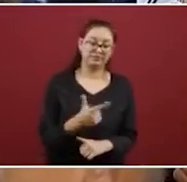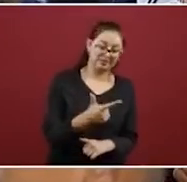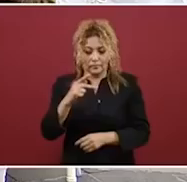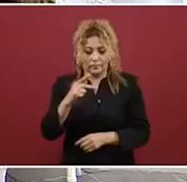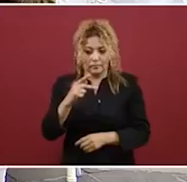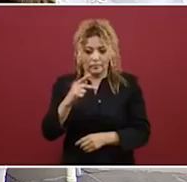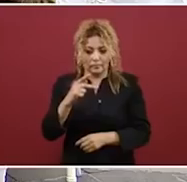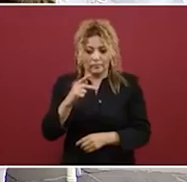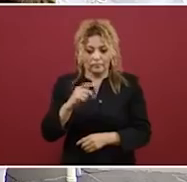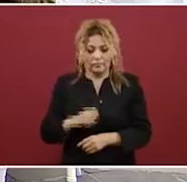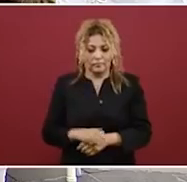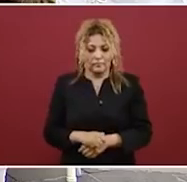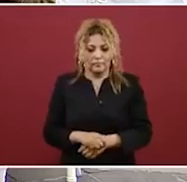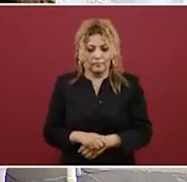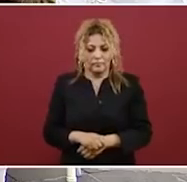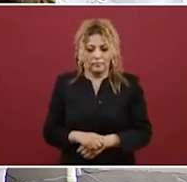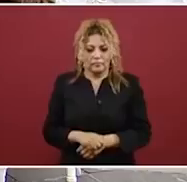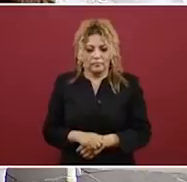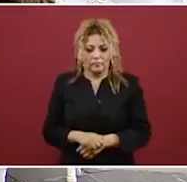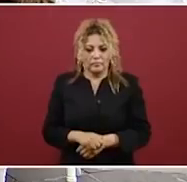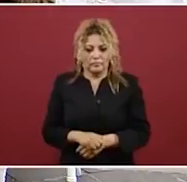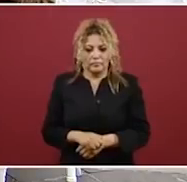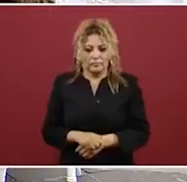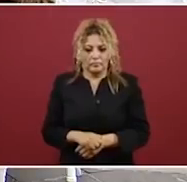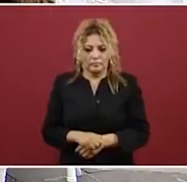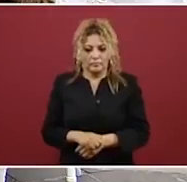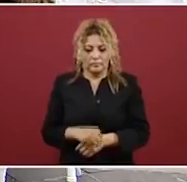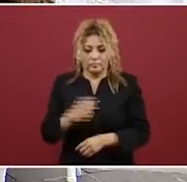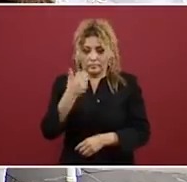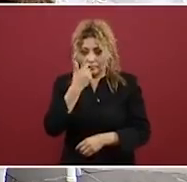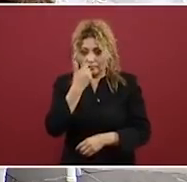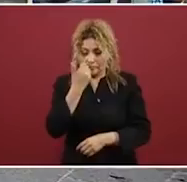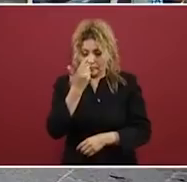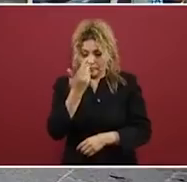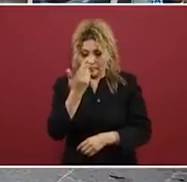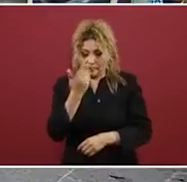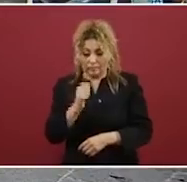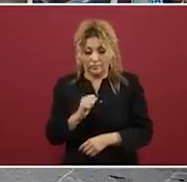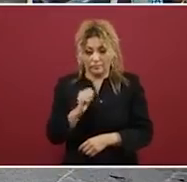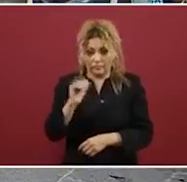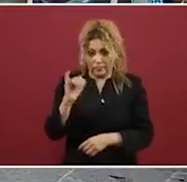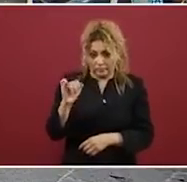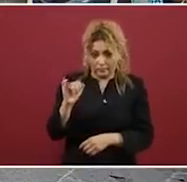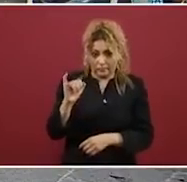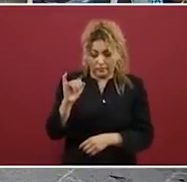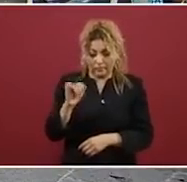estudiantes y al término de la conferencia desayunó con los pequeños en Palacio Nacional.